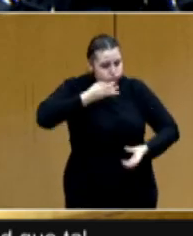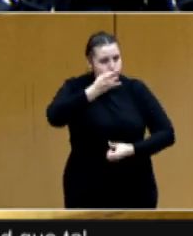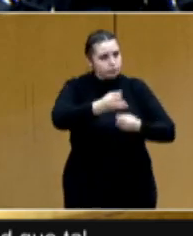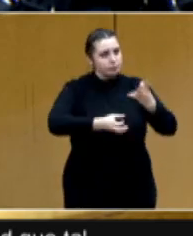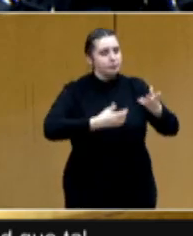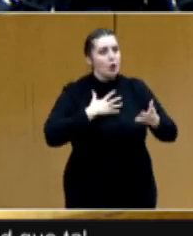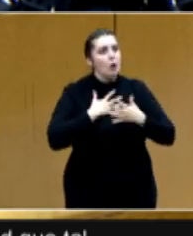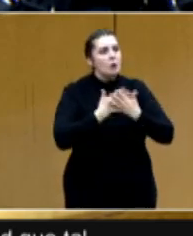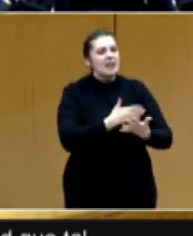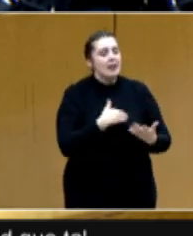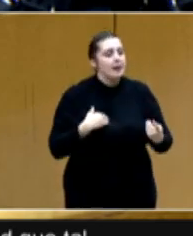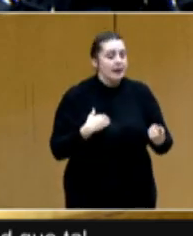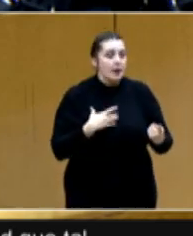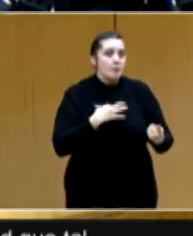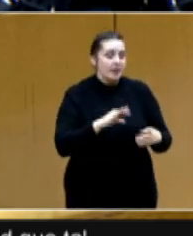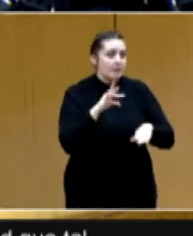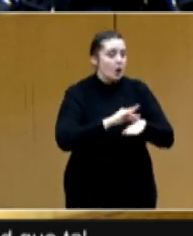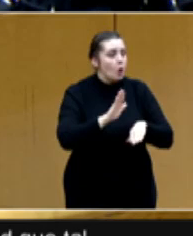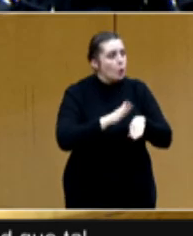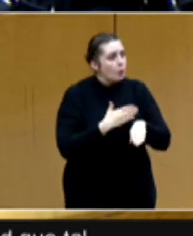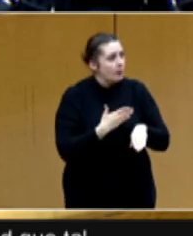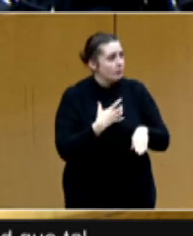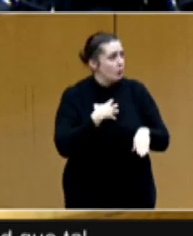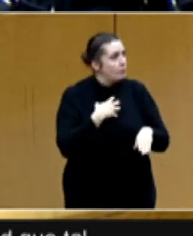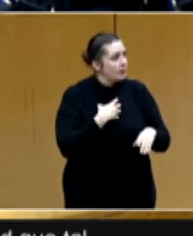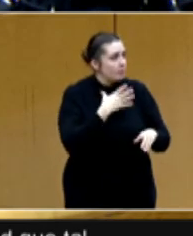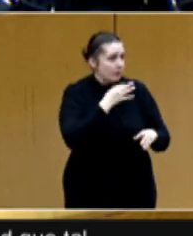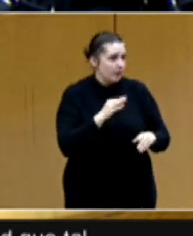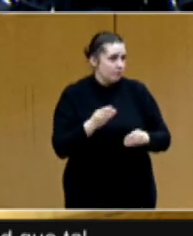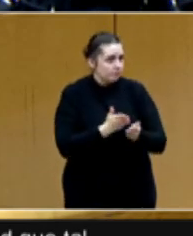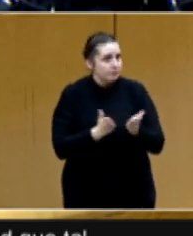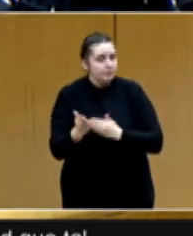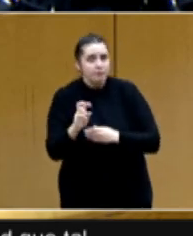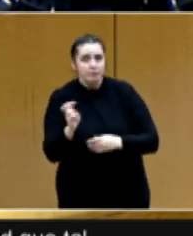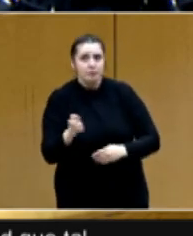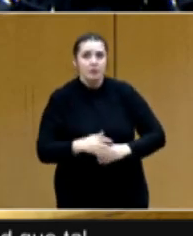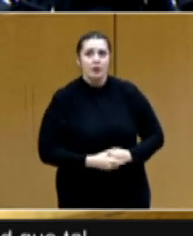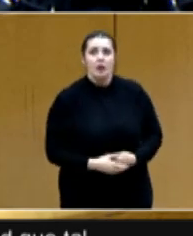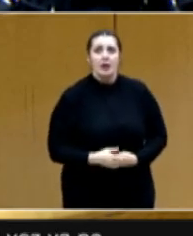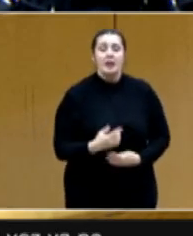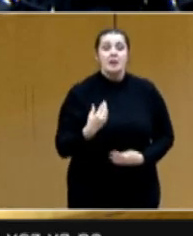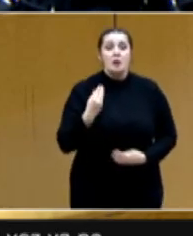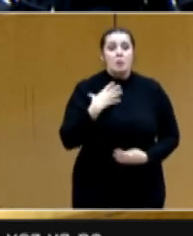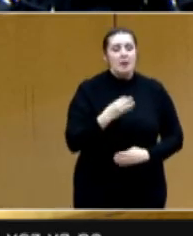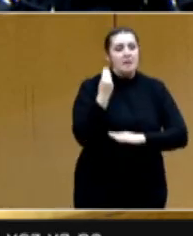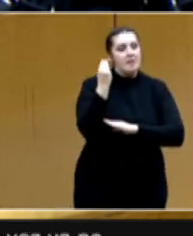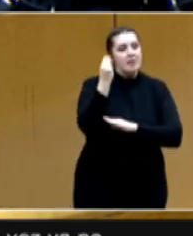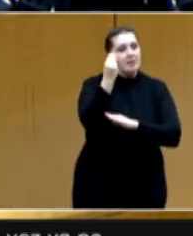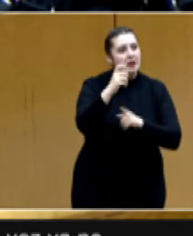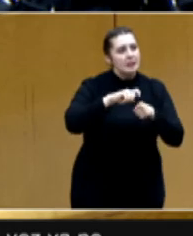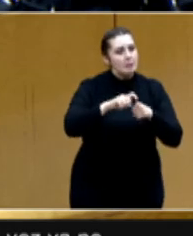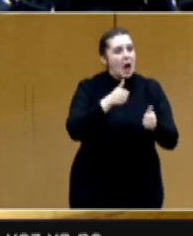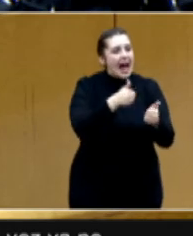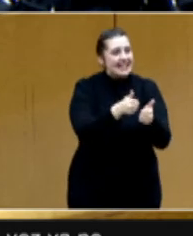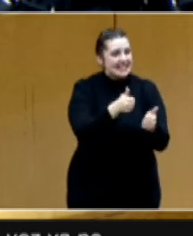a lo largo de todo toda la ley derecho civil de Galicia encontramos figuras que tienen un marcado carácter asistencial